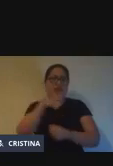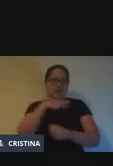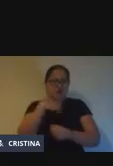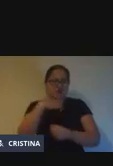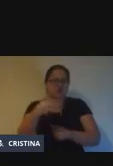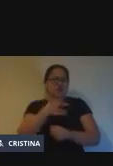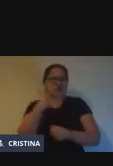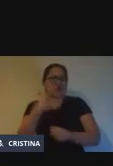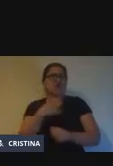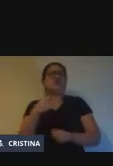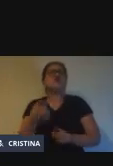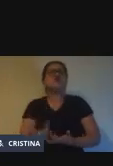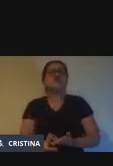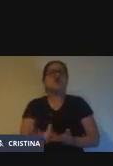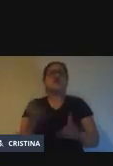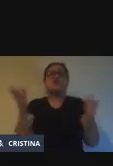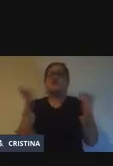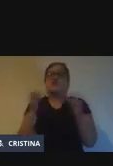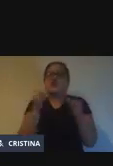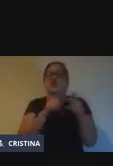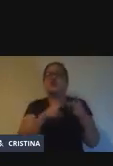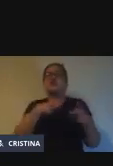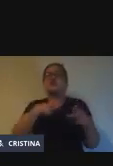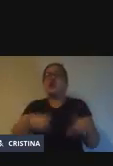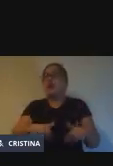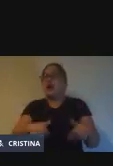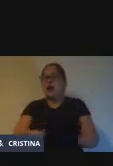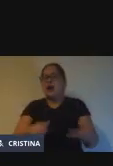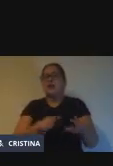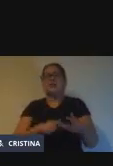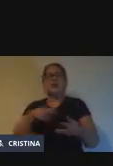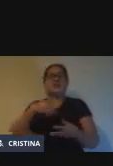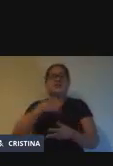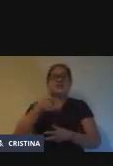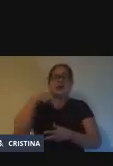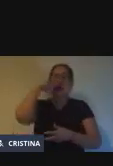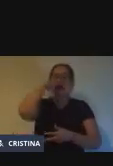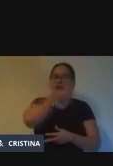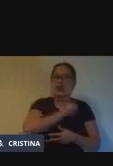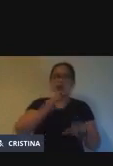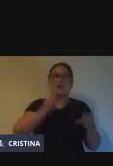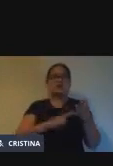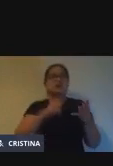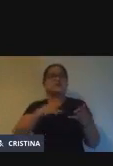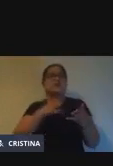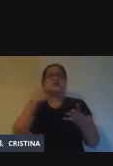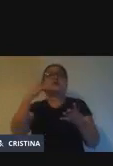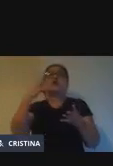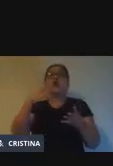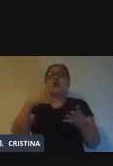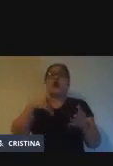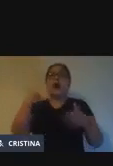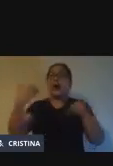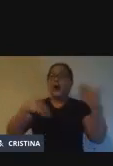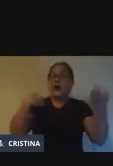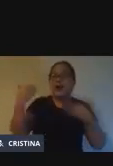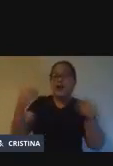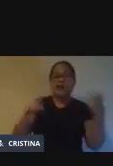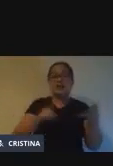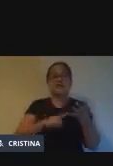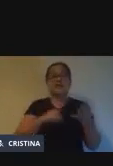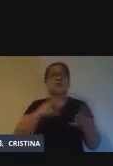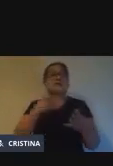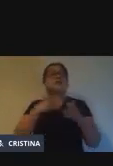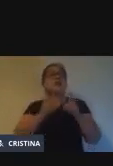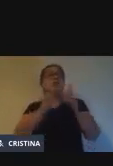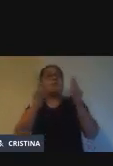ay, siento frío, siento hambre, siento calor, ¿no? Hay un sentimiento de alegría, un sentimiento de